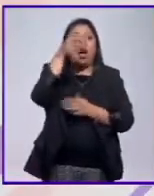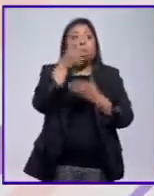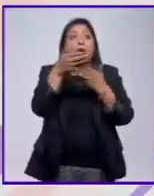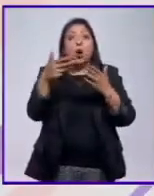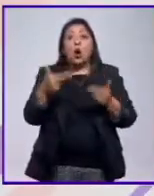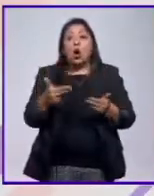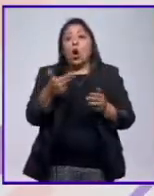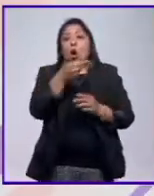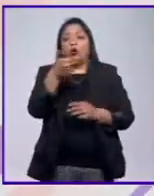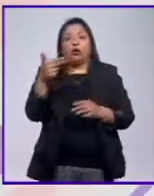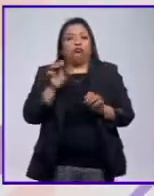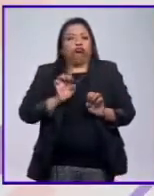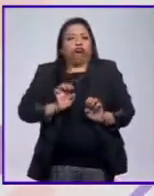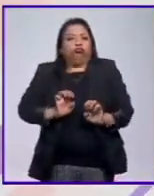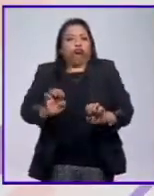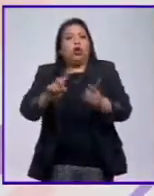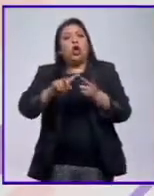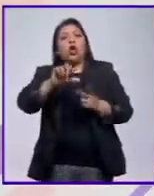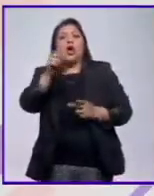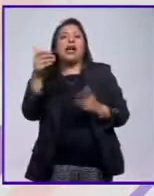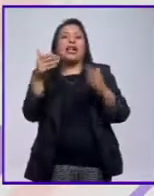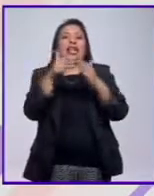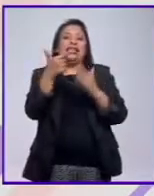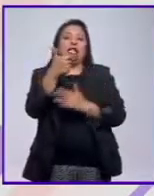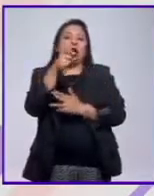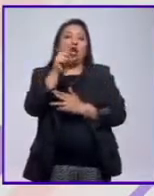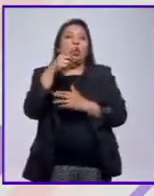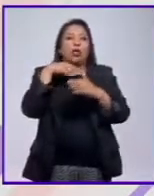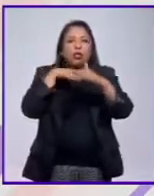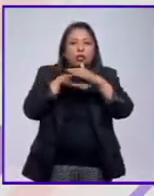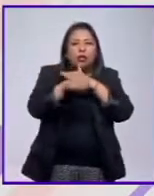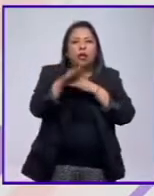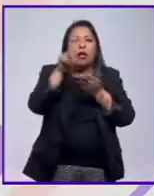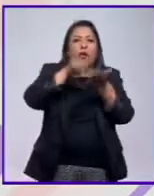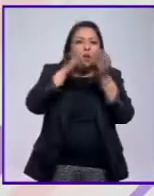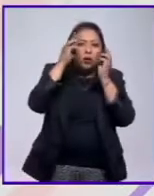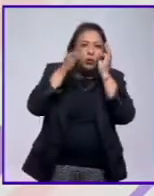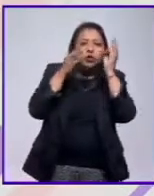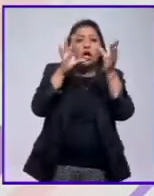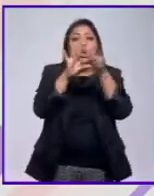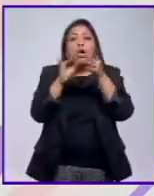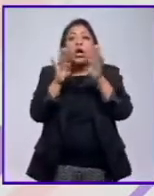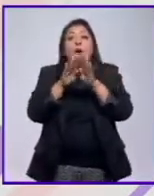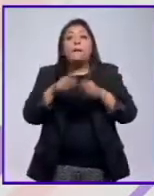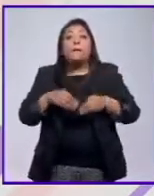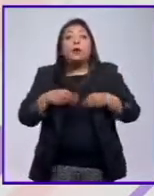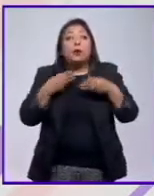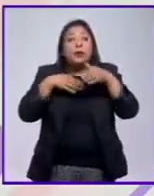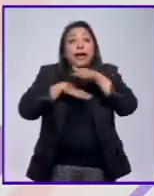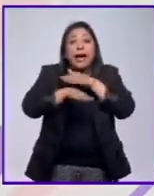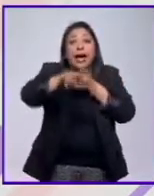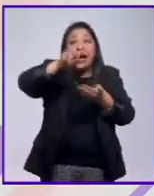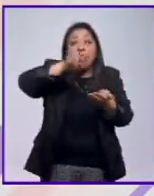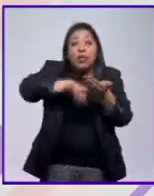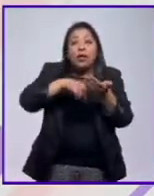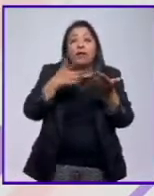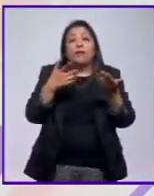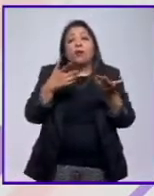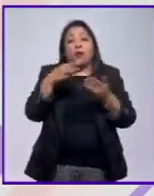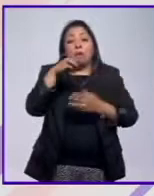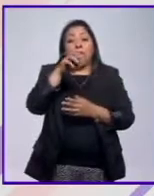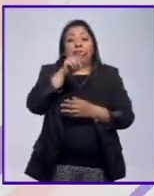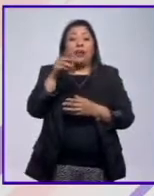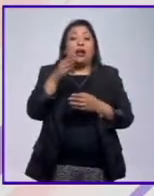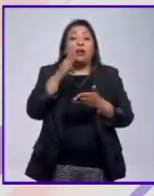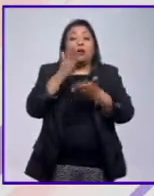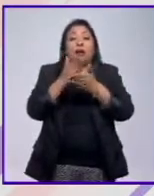hoteles de lujo. Otras, como Casa Grotta, son cuevas museo que nos explican cómo vivían dentro de estas grutas los materanos hasta los